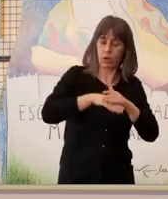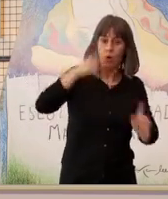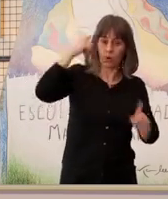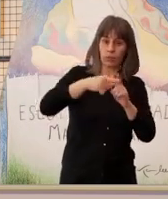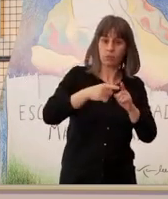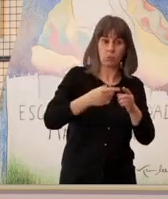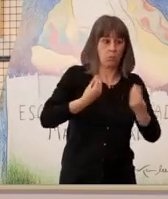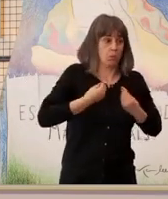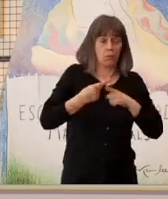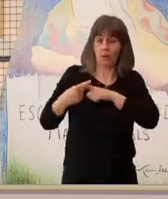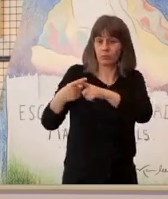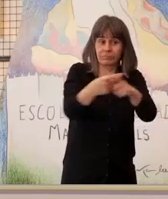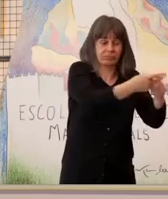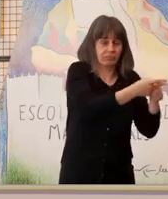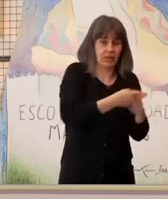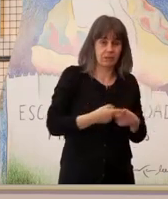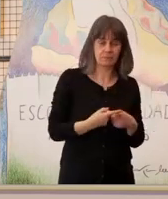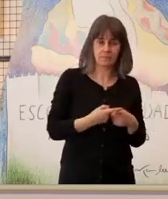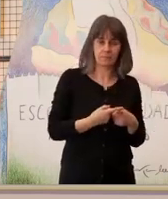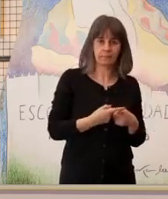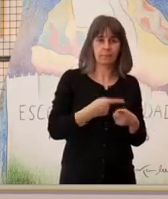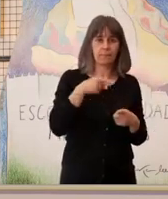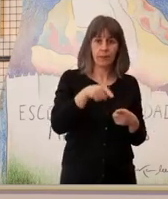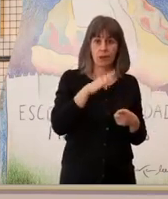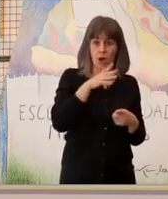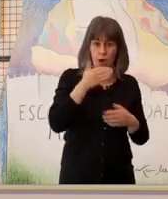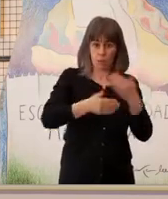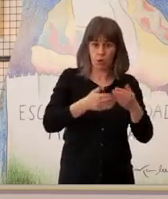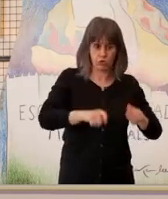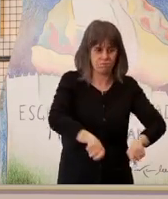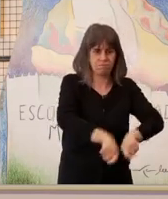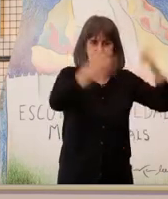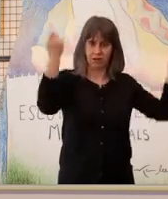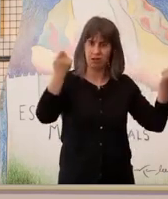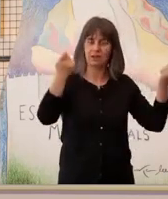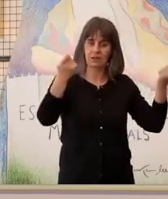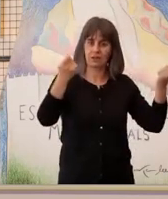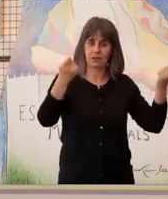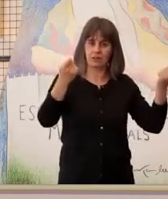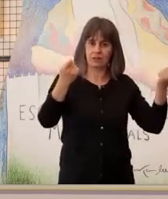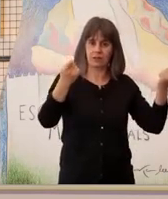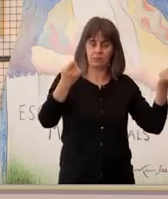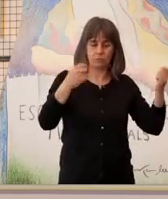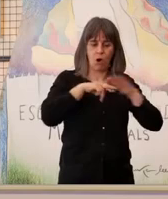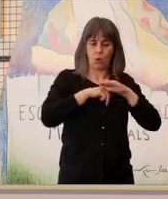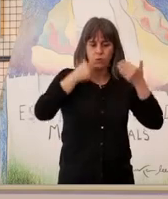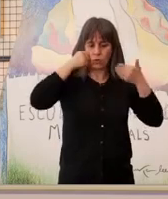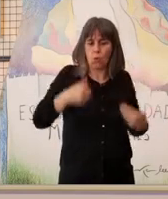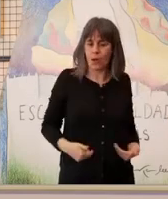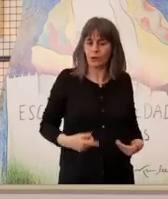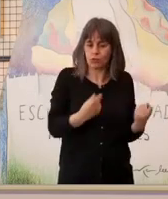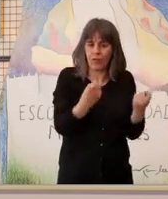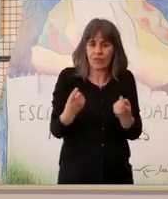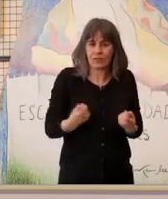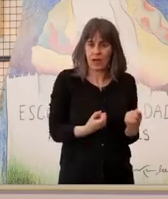matarse y esto estamos en un proceso de destrucción acelerada de este capital humano real y necesario